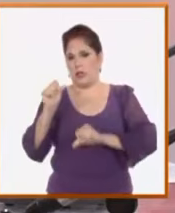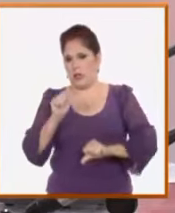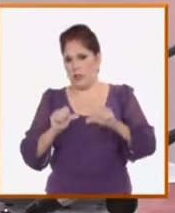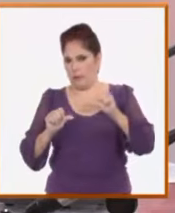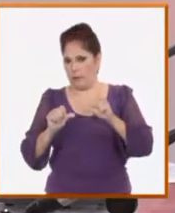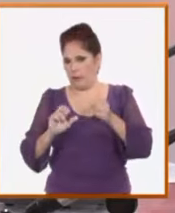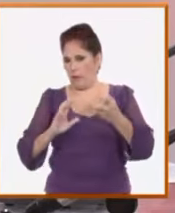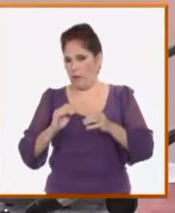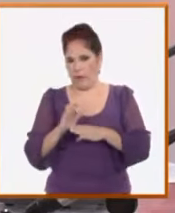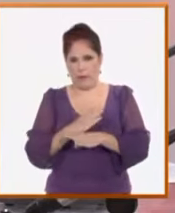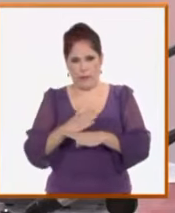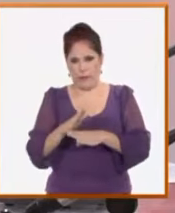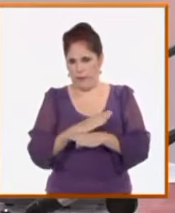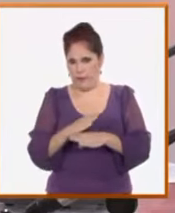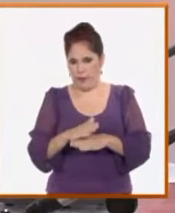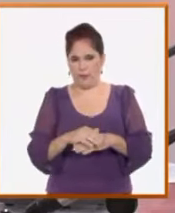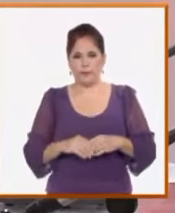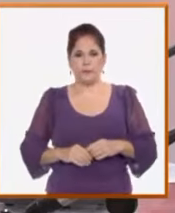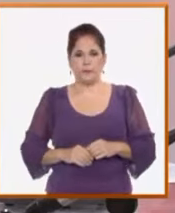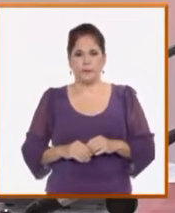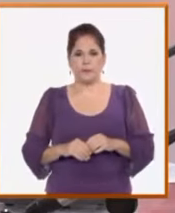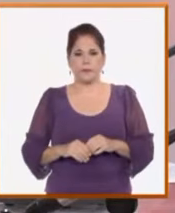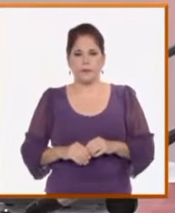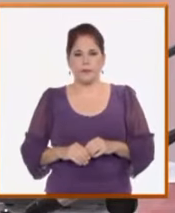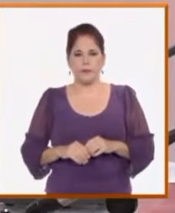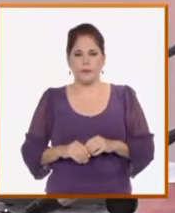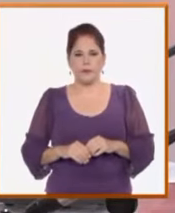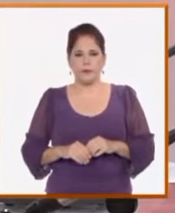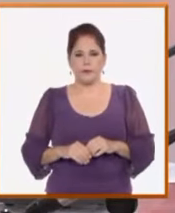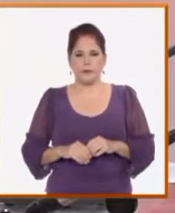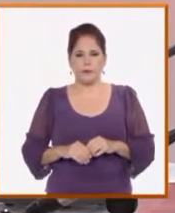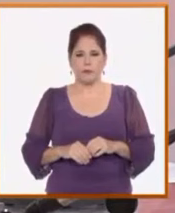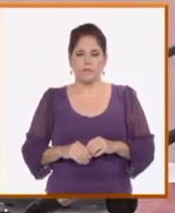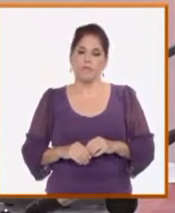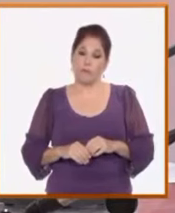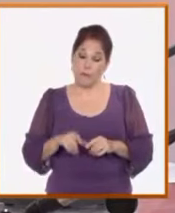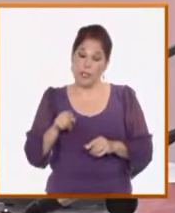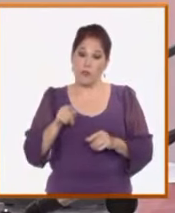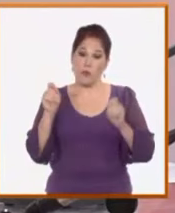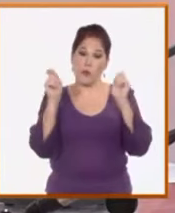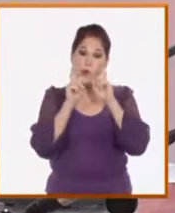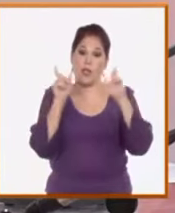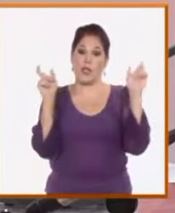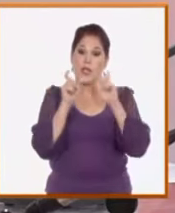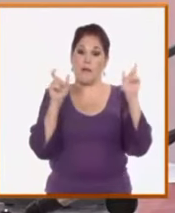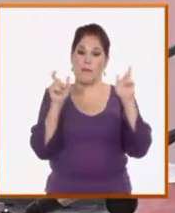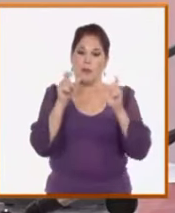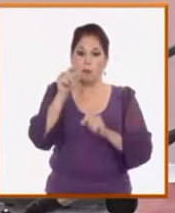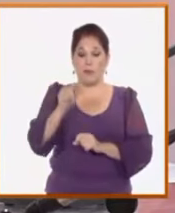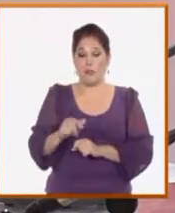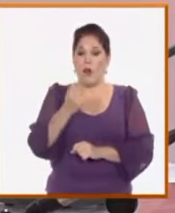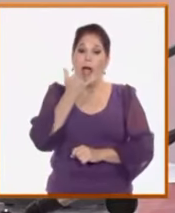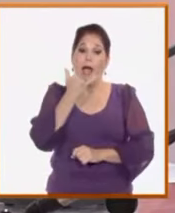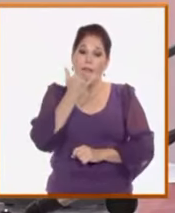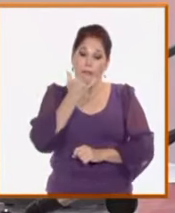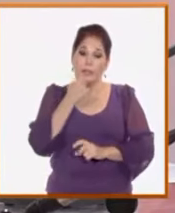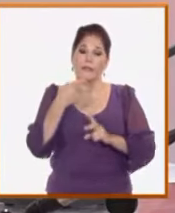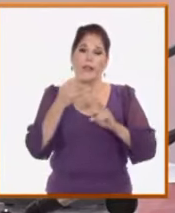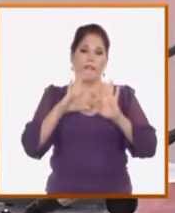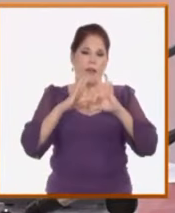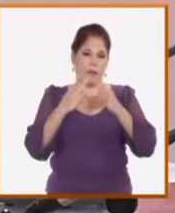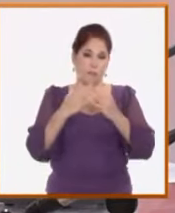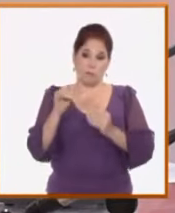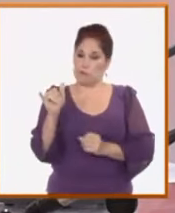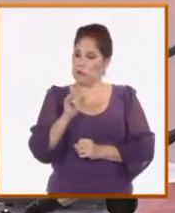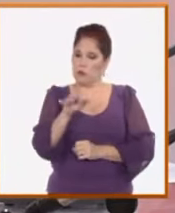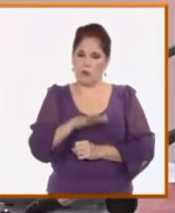sus variantes en nuestro país y por supuesto el impacto que eso tiene hacia la persona hacia la familia hacia